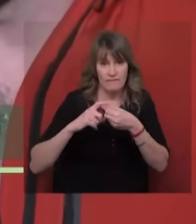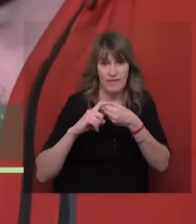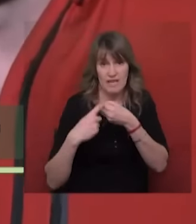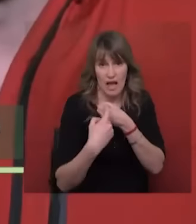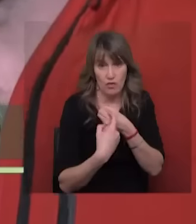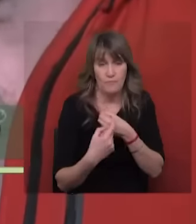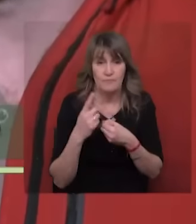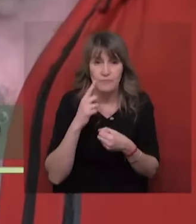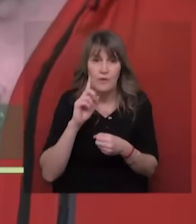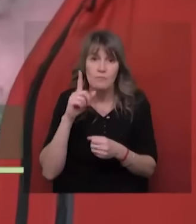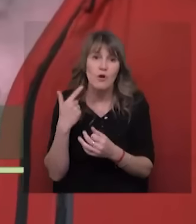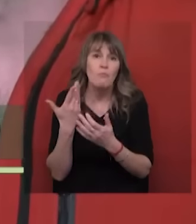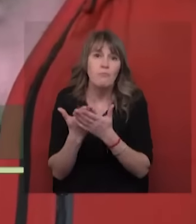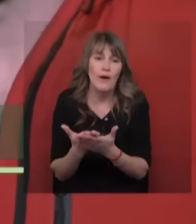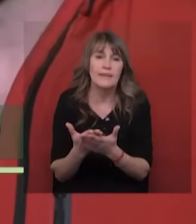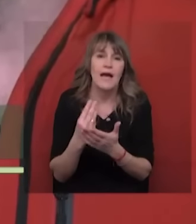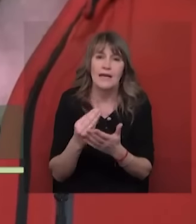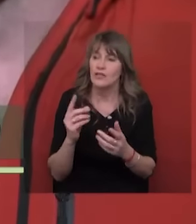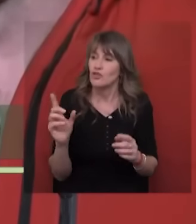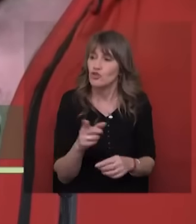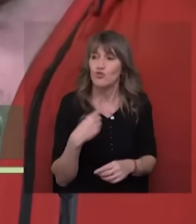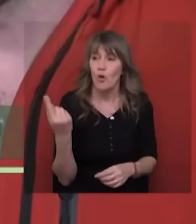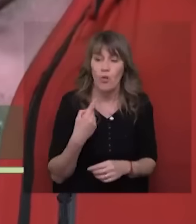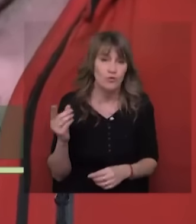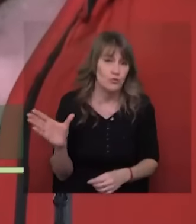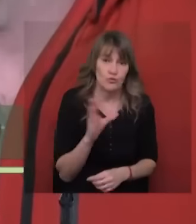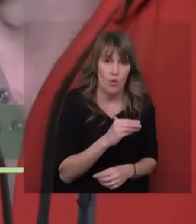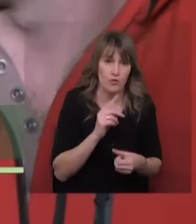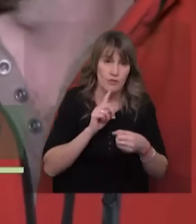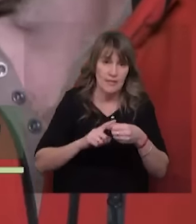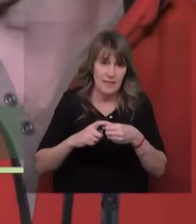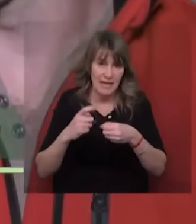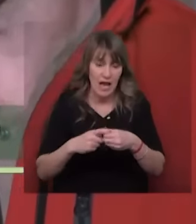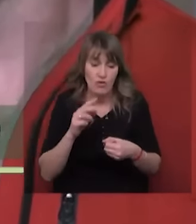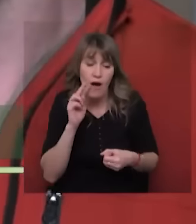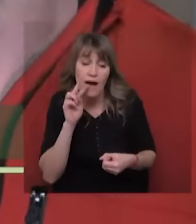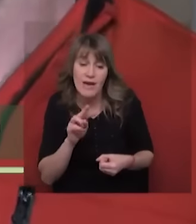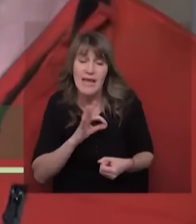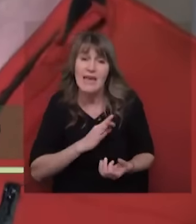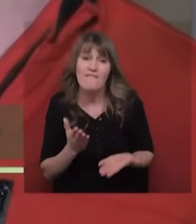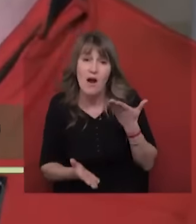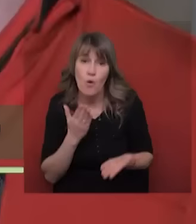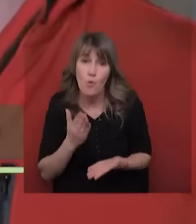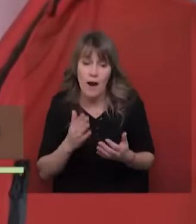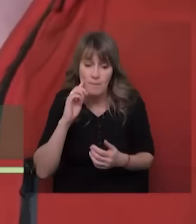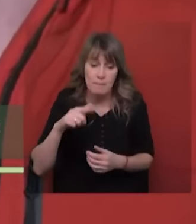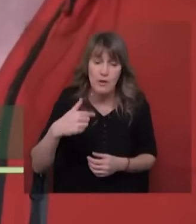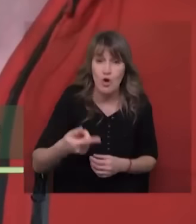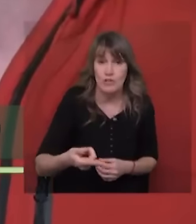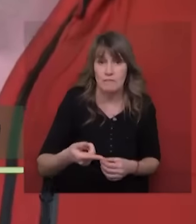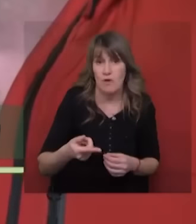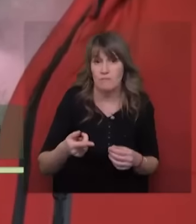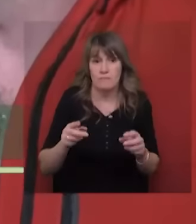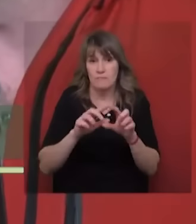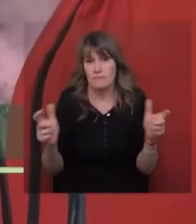propuesta que bajó a todas las bases todos los sindicatos vamos a evaluar sí Cuál va a ser la postura a tomar para la próxima mesa representativa inclusiv el